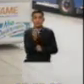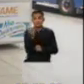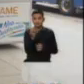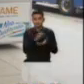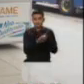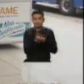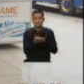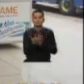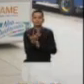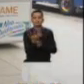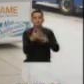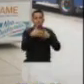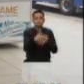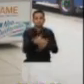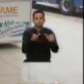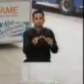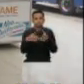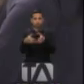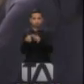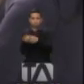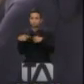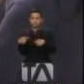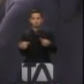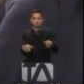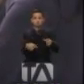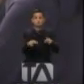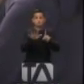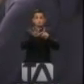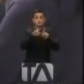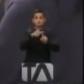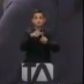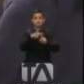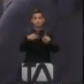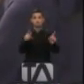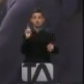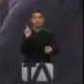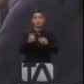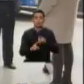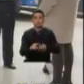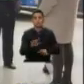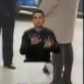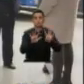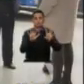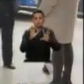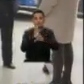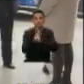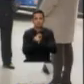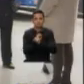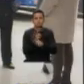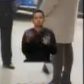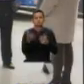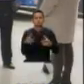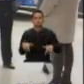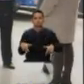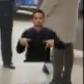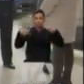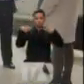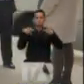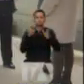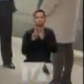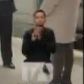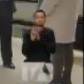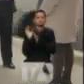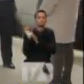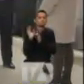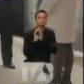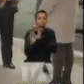5 cabinas que funcionan todos los días de 6:30 hasta las 21 horas y que están colocadas en las estaciones del